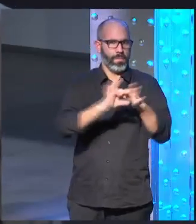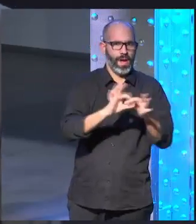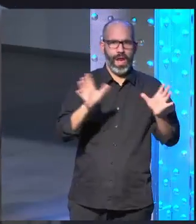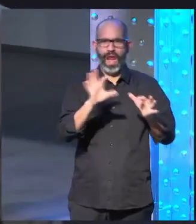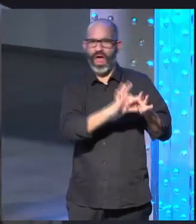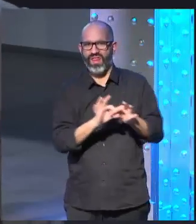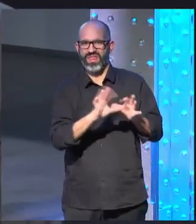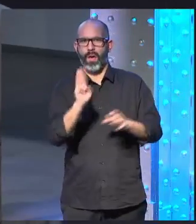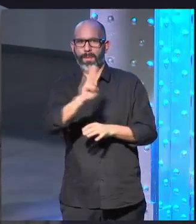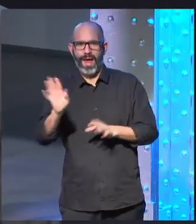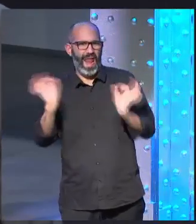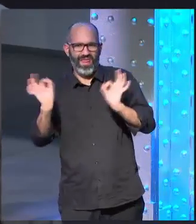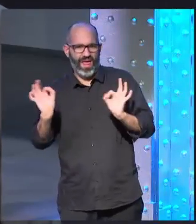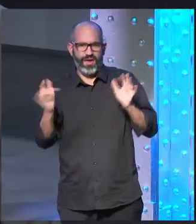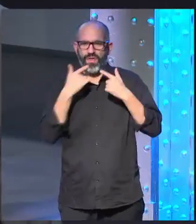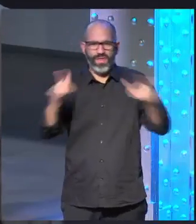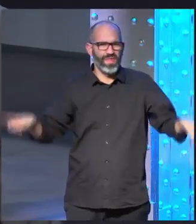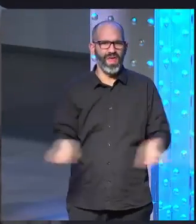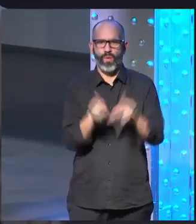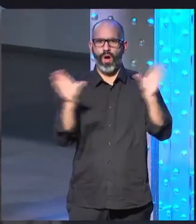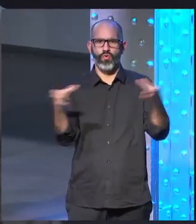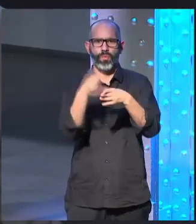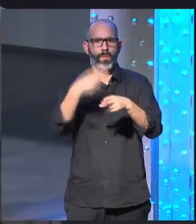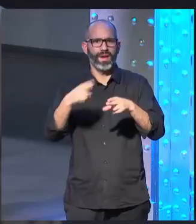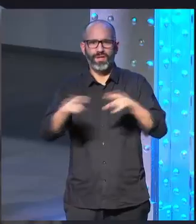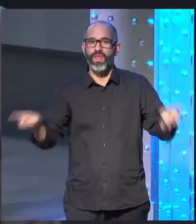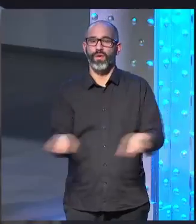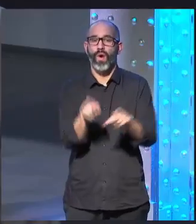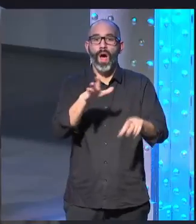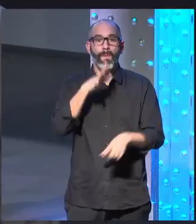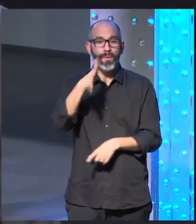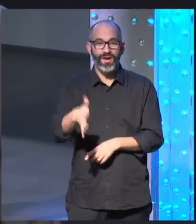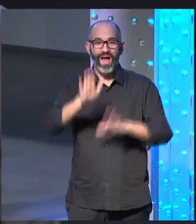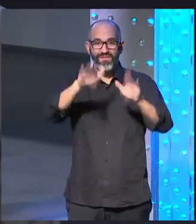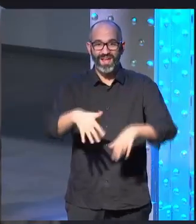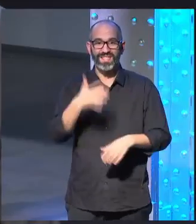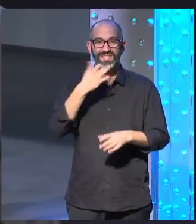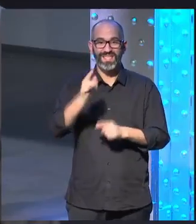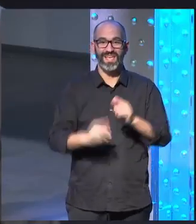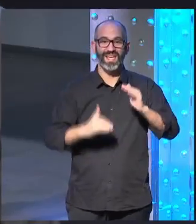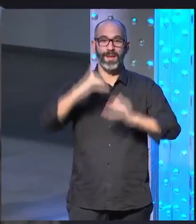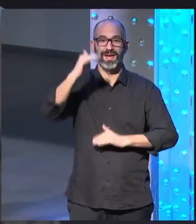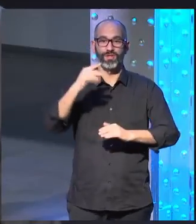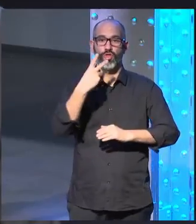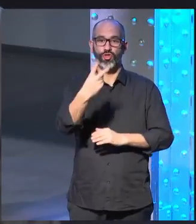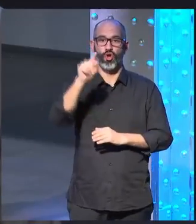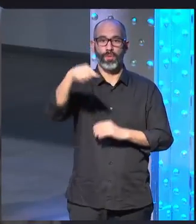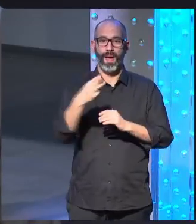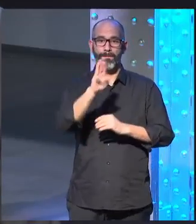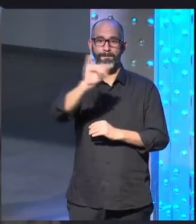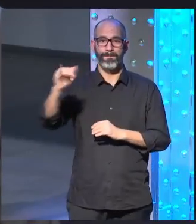no, pero cualquier partido que sea, porque con un incremento anual del 2,5% del